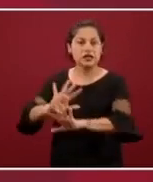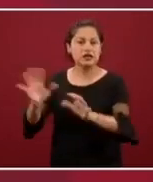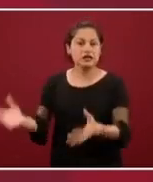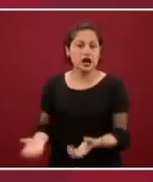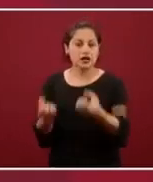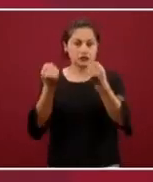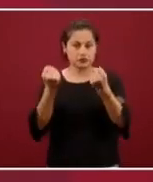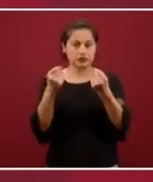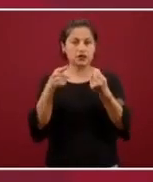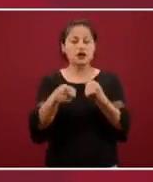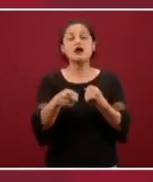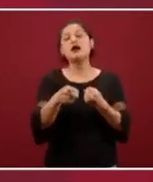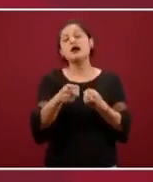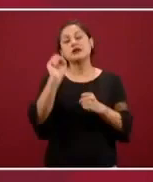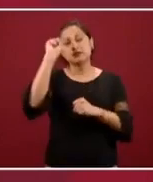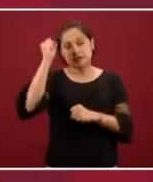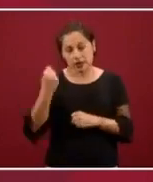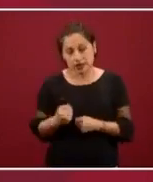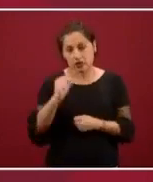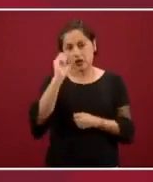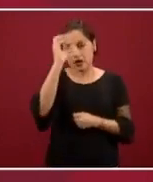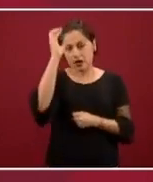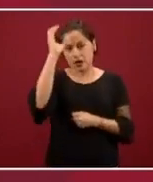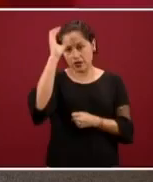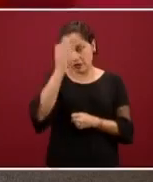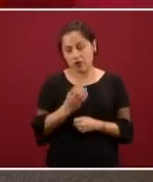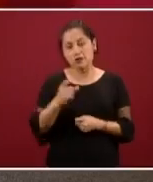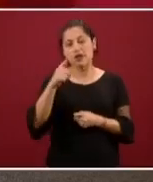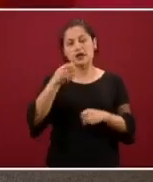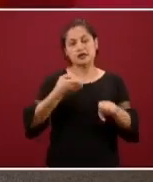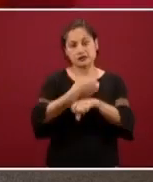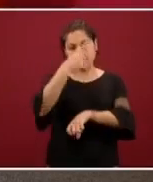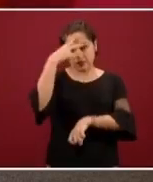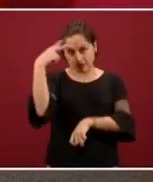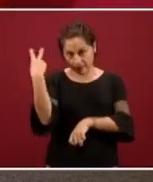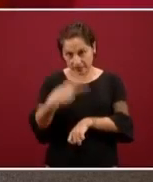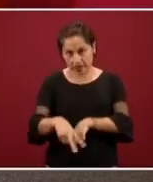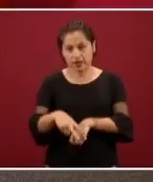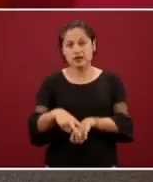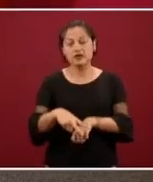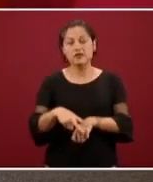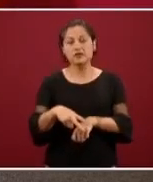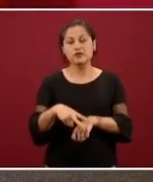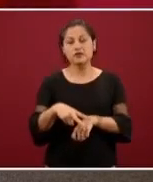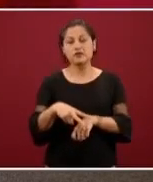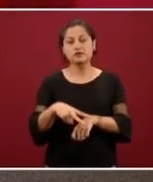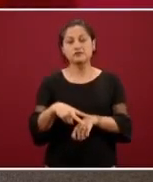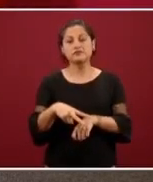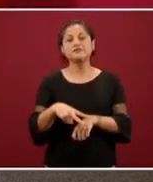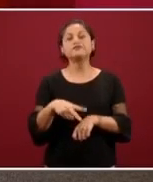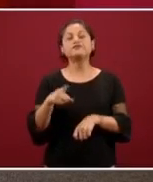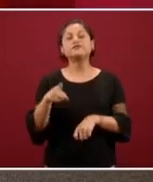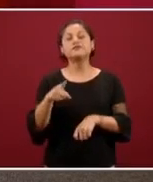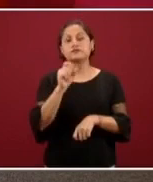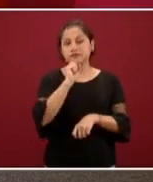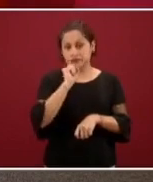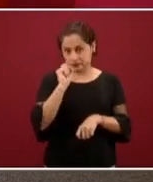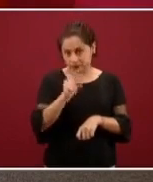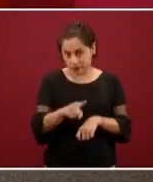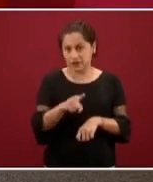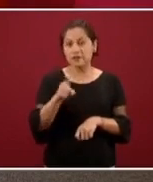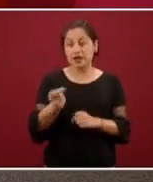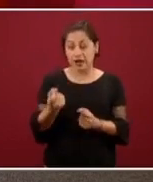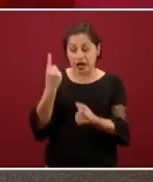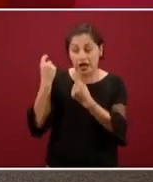a Sinaloa, Coahuila y Estado de México, y estamos manejando también algunos que estaban considerados como